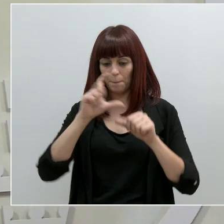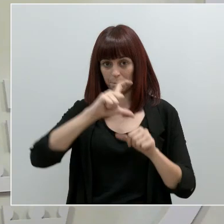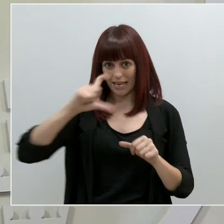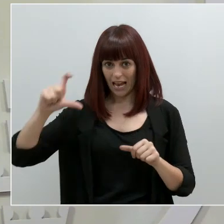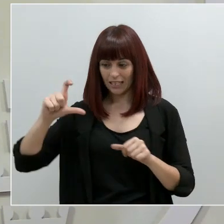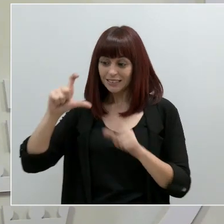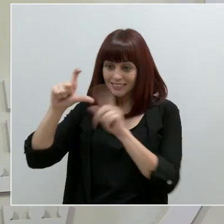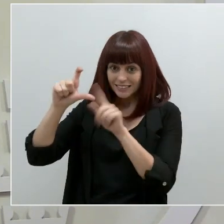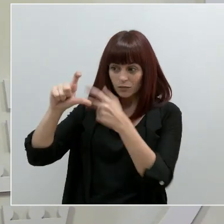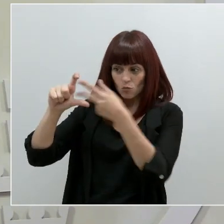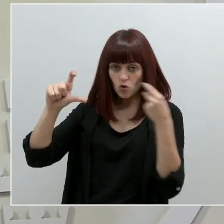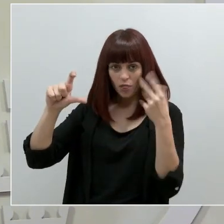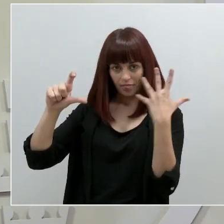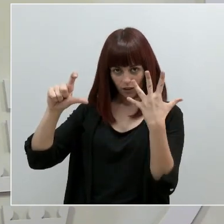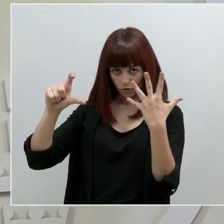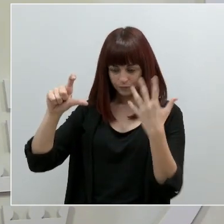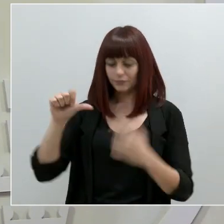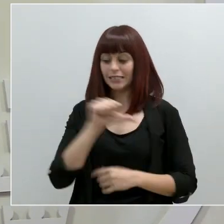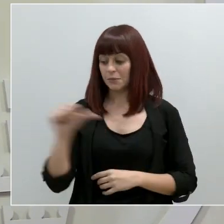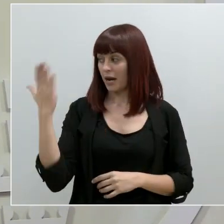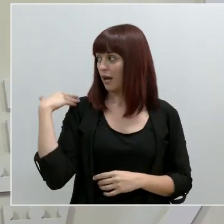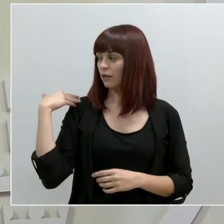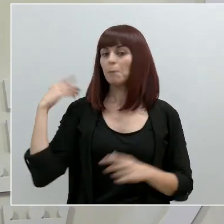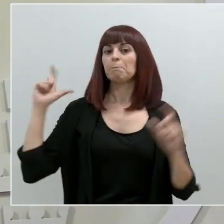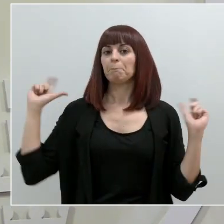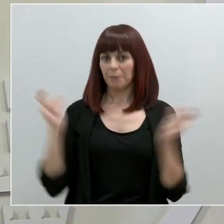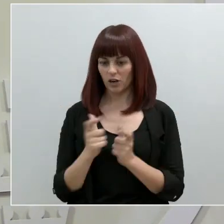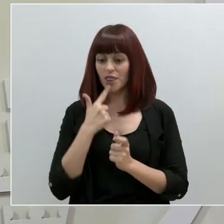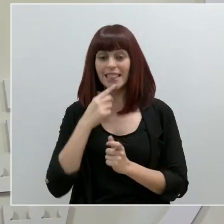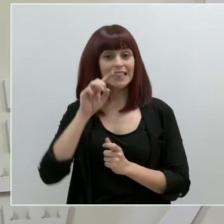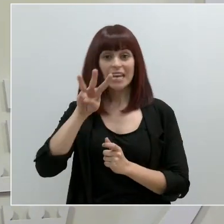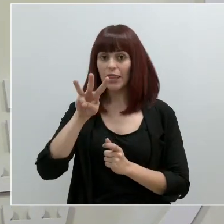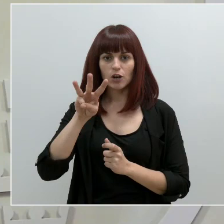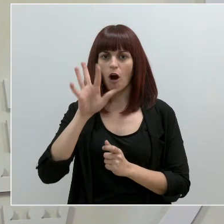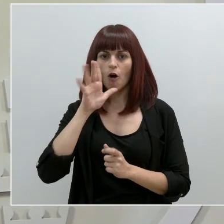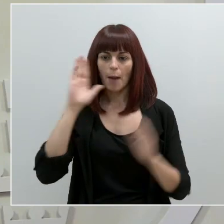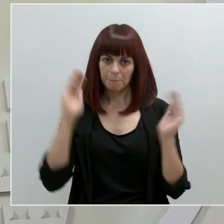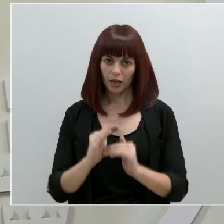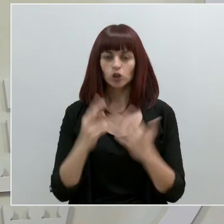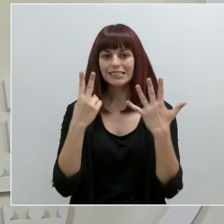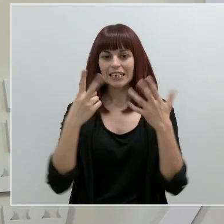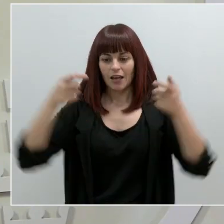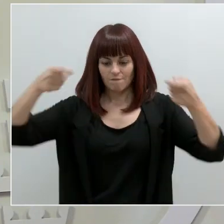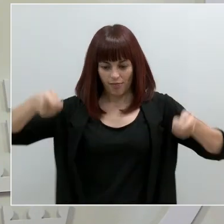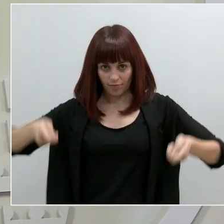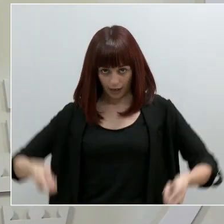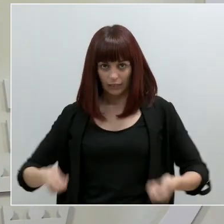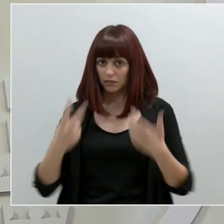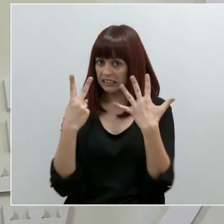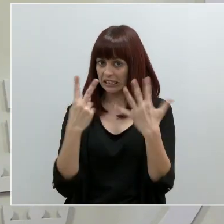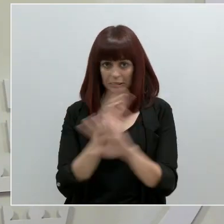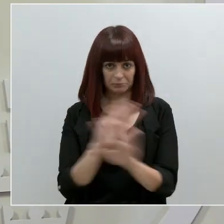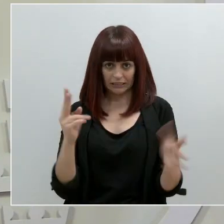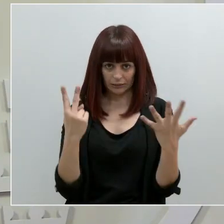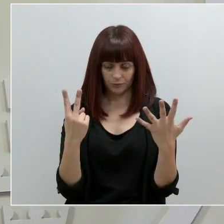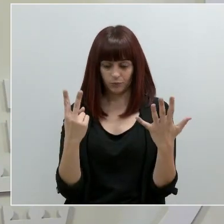dosis. En las últimas semanas tuvimos una reducción en la que en vez de 13 pasamos a tener 7 bandejas. Hubo una semana que tuvimos 7